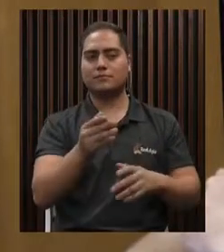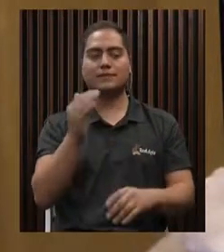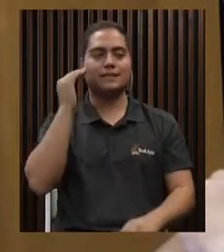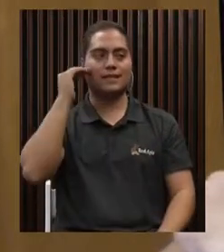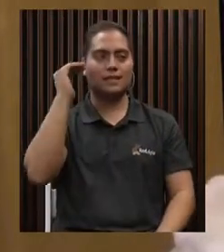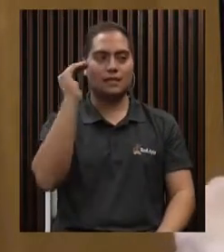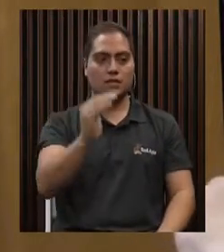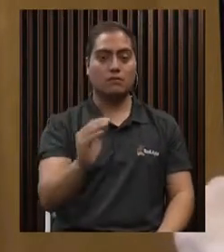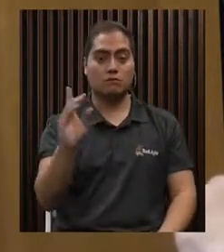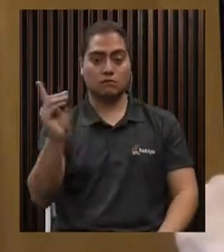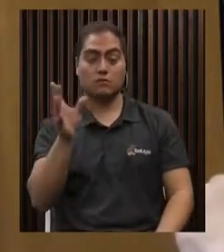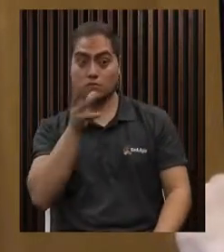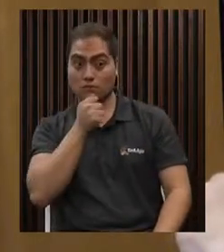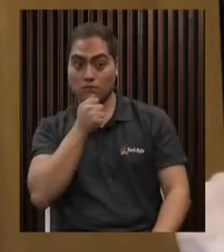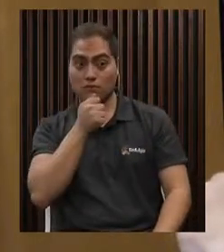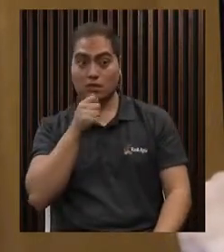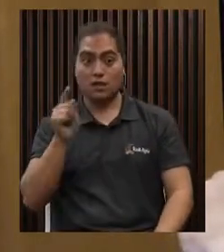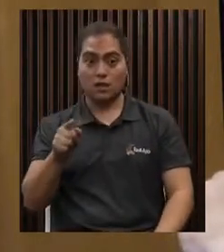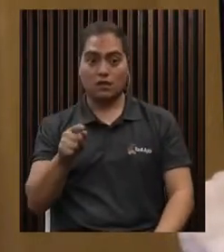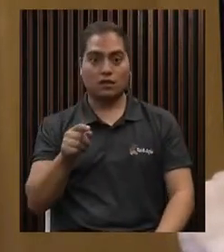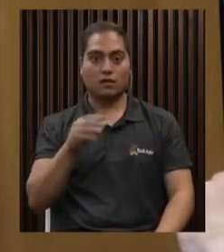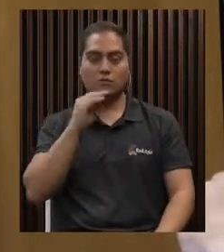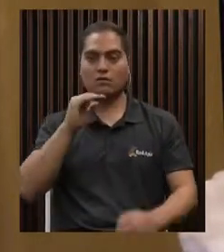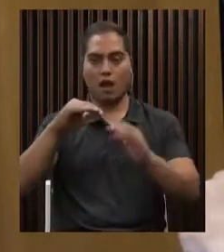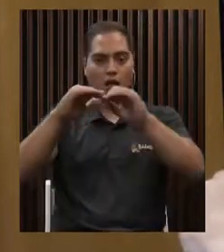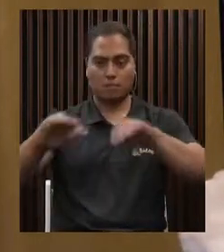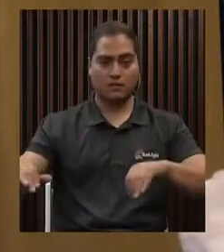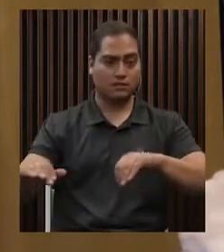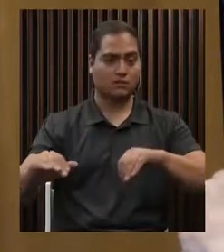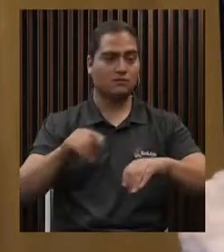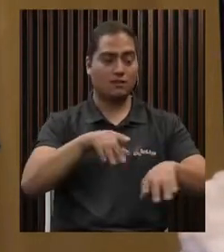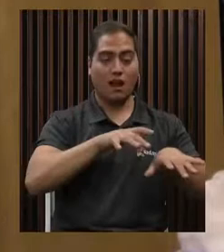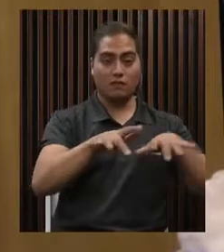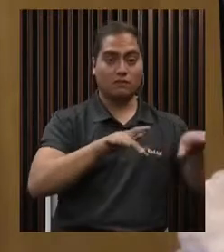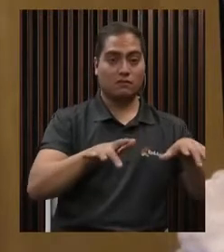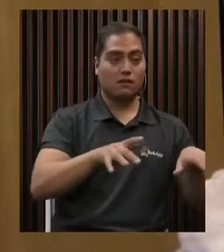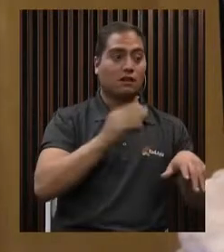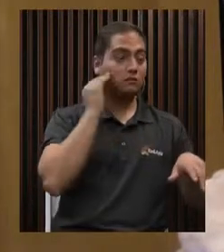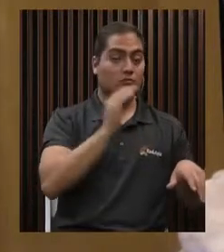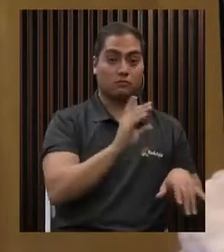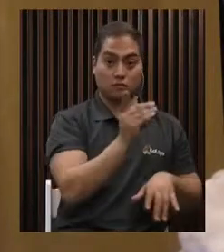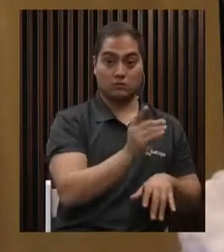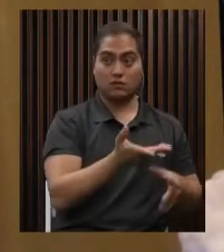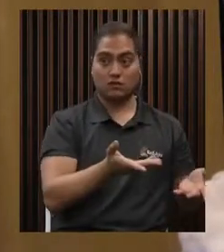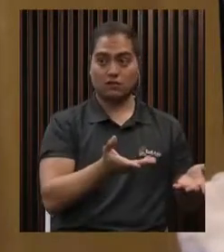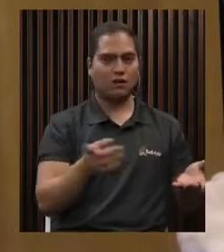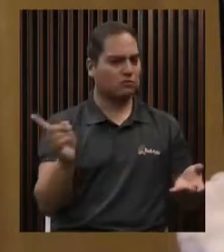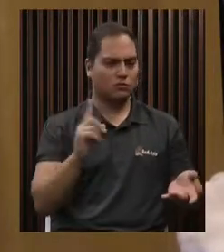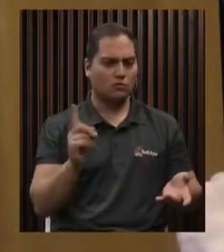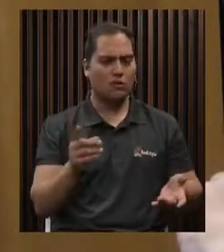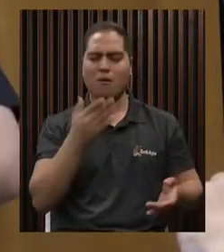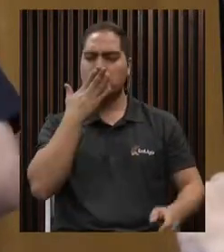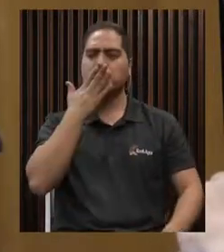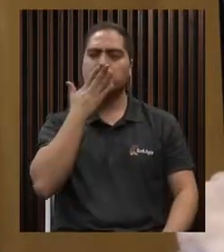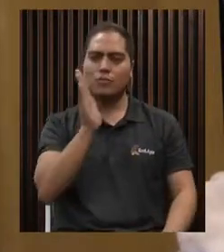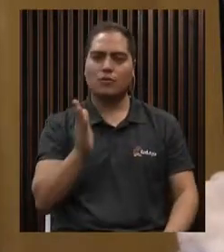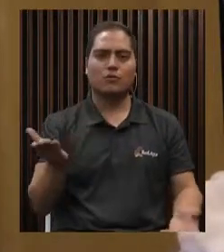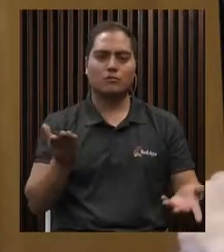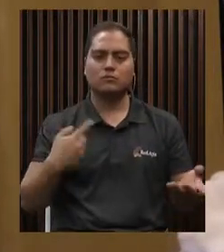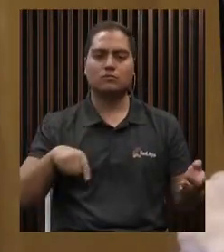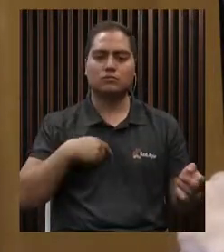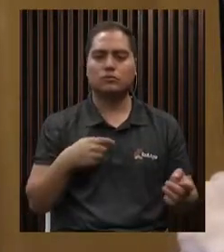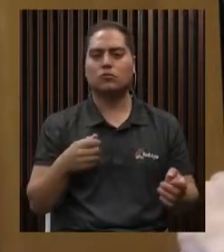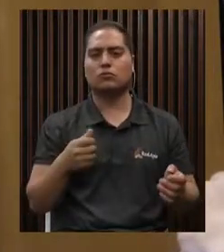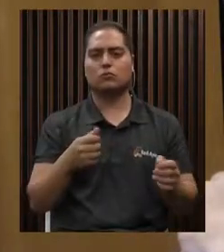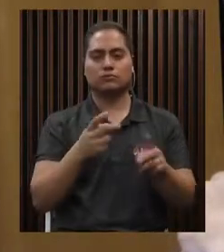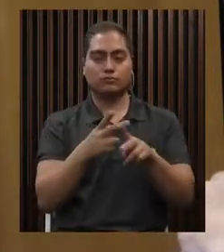sin discapacidad tampoco pueden quedar fuera de estas actividades, sino que es mucho mejor que podamos hacer